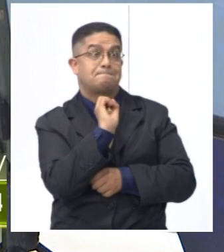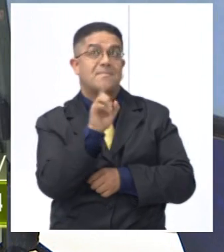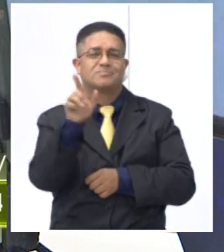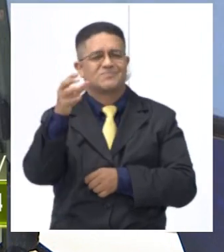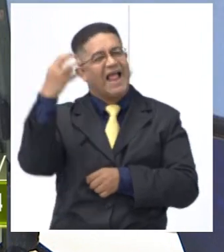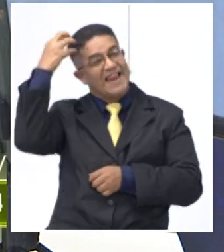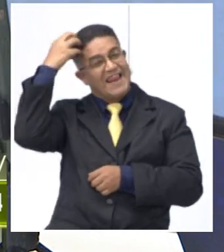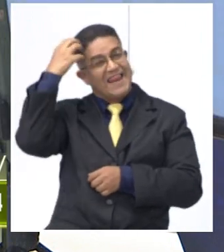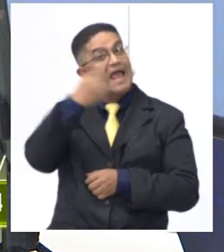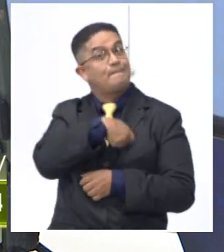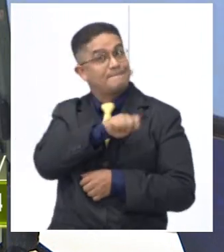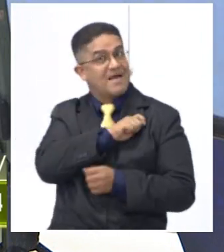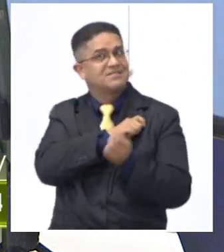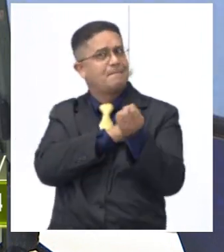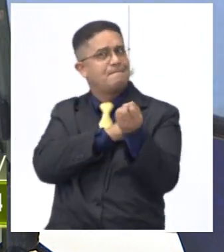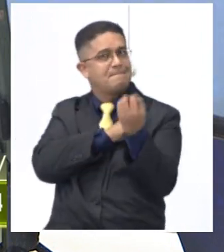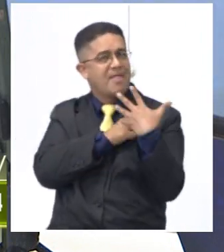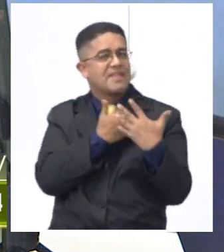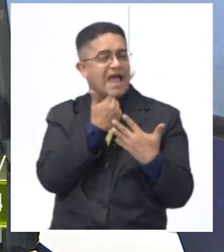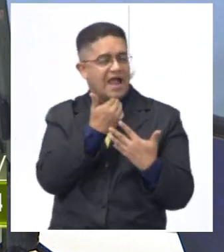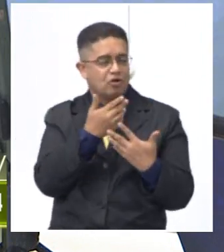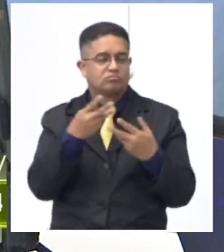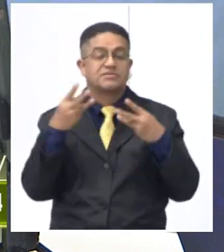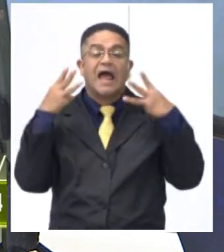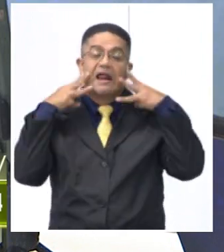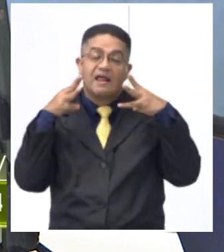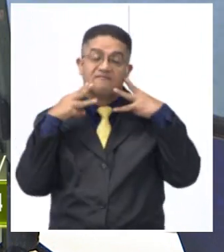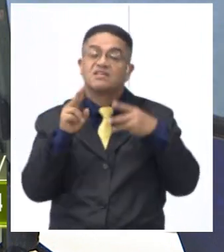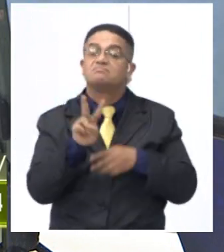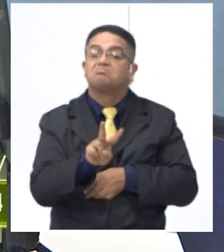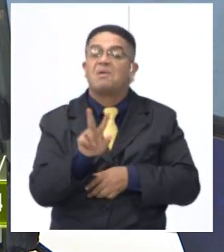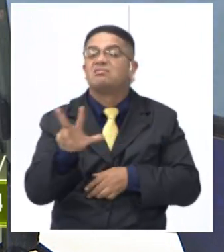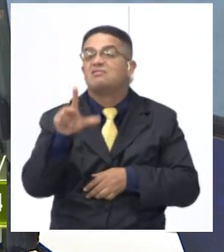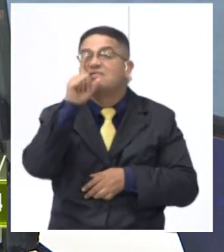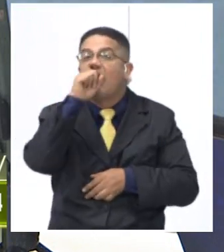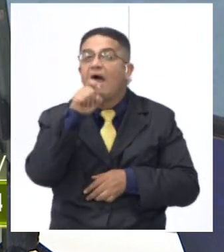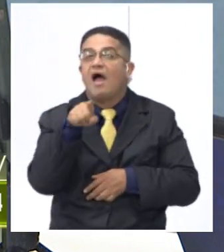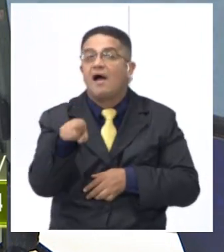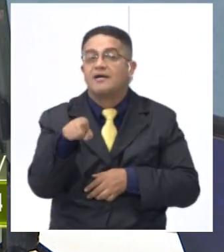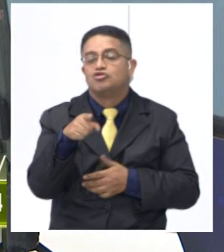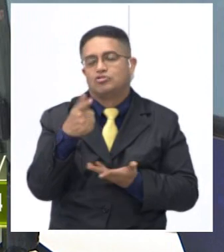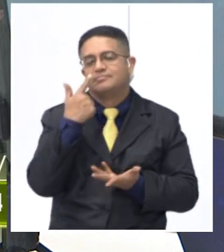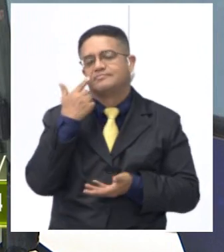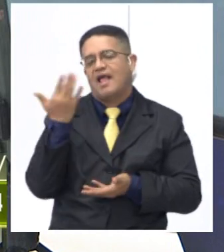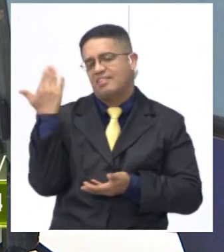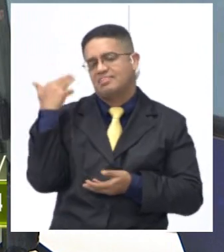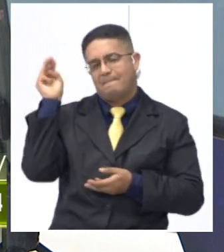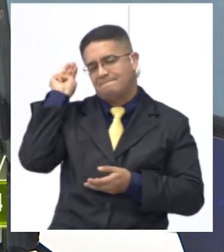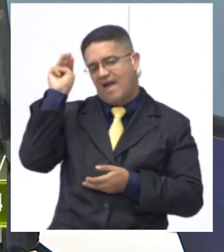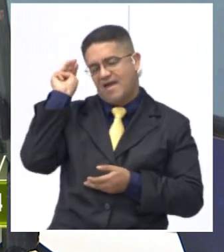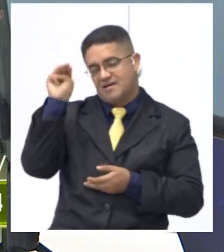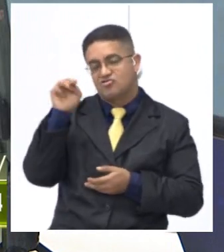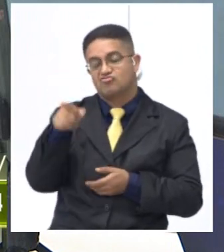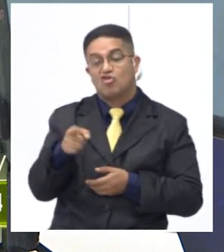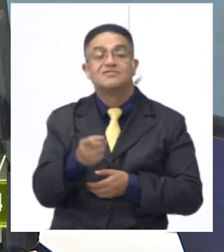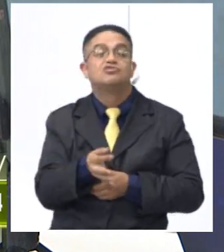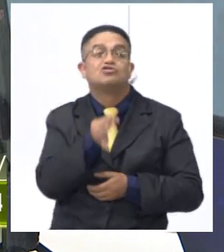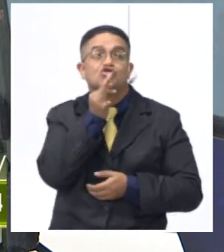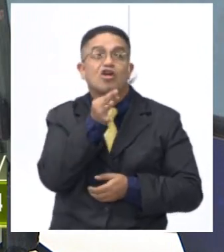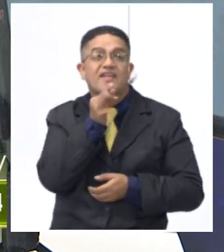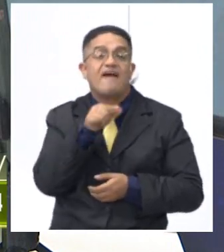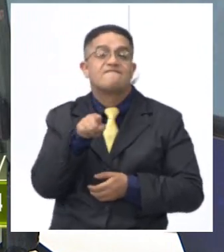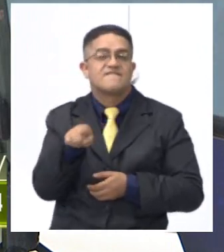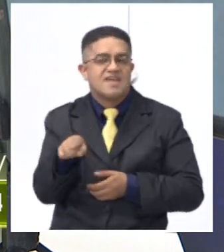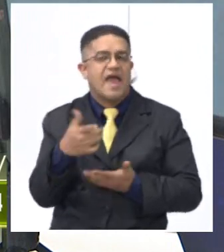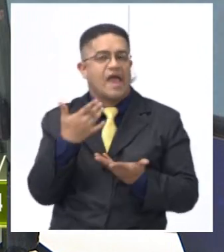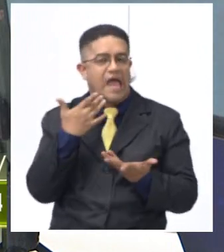España, y en ese momento Andrés Bello, con 23 años, estaba, habiendo sido maestro de libertador, estaban todavía en esos